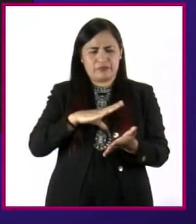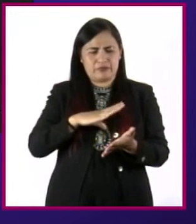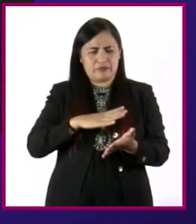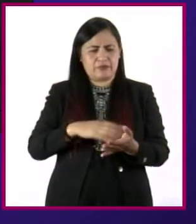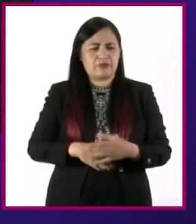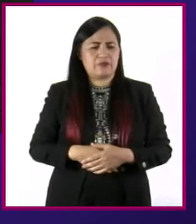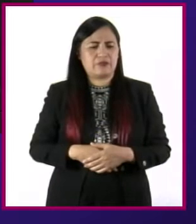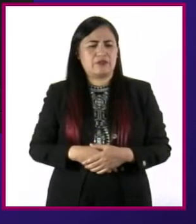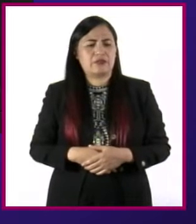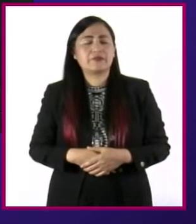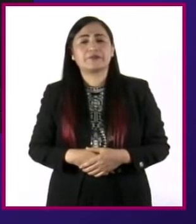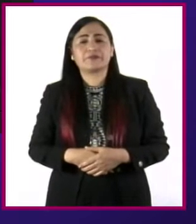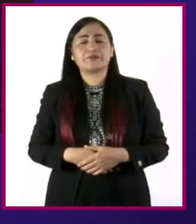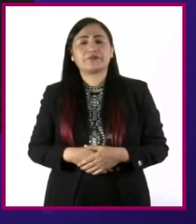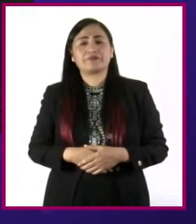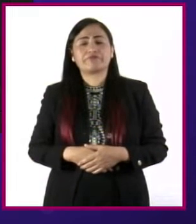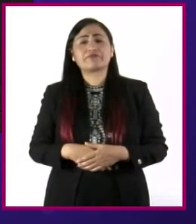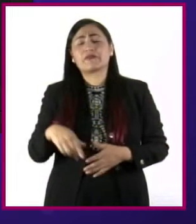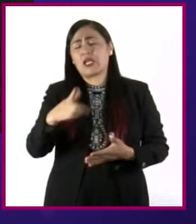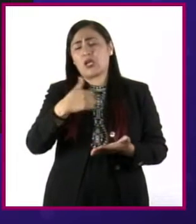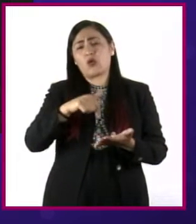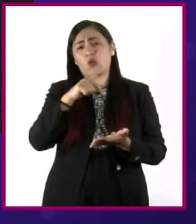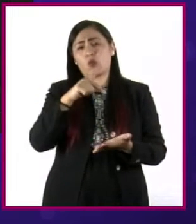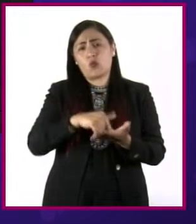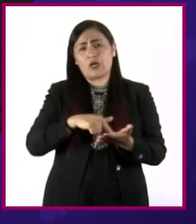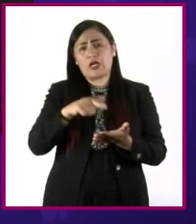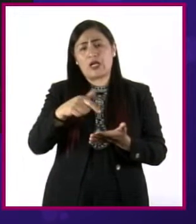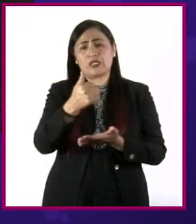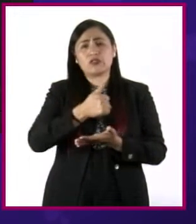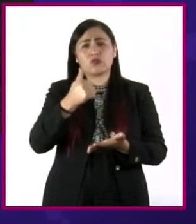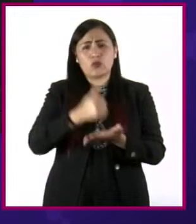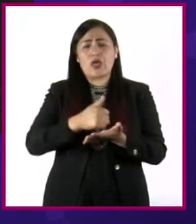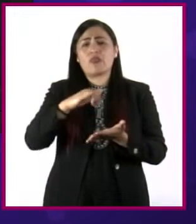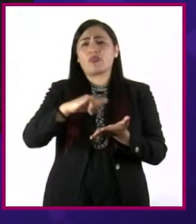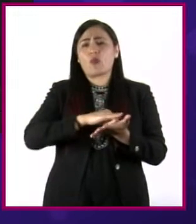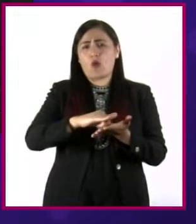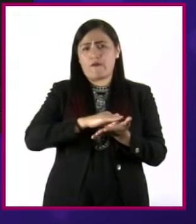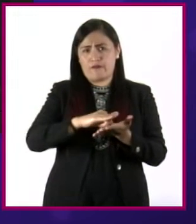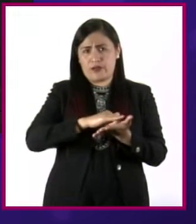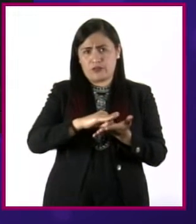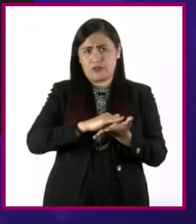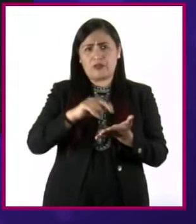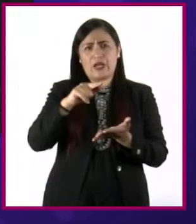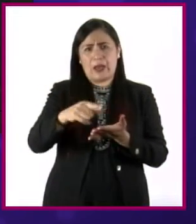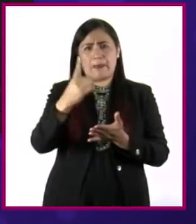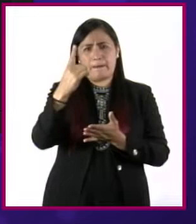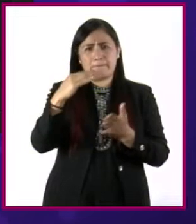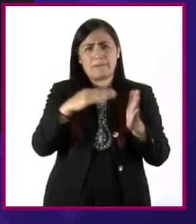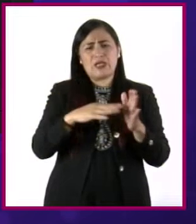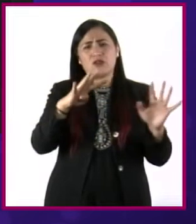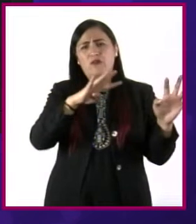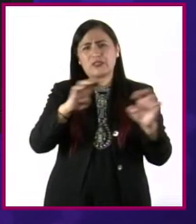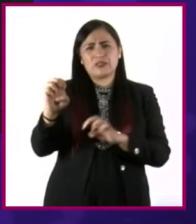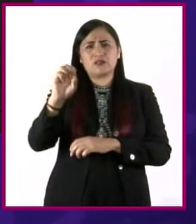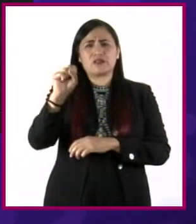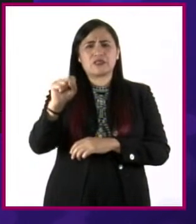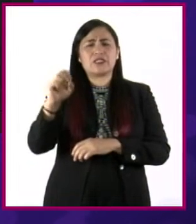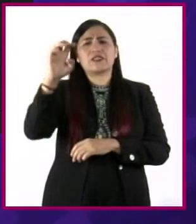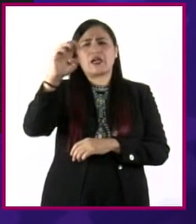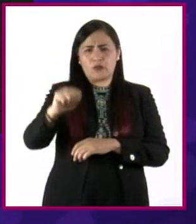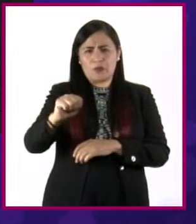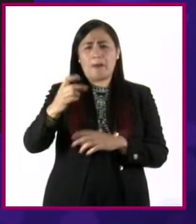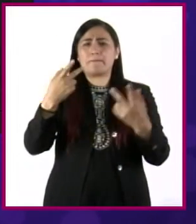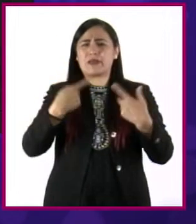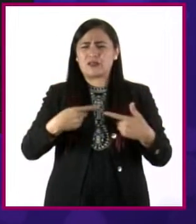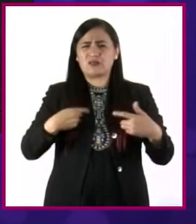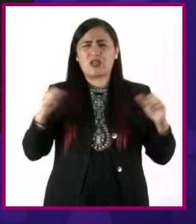The Stonewall Inn, es un bar que está en la ciudad de Nueva York. Sucedió algo en 1969. Varias personas